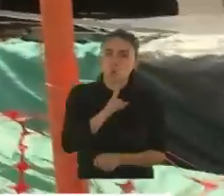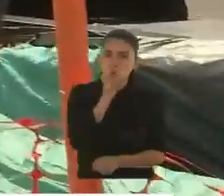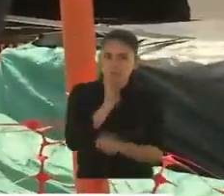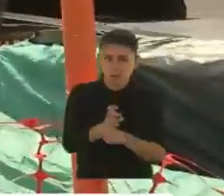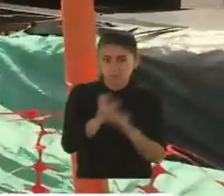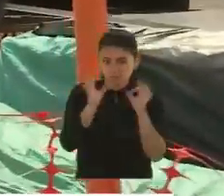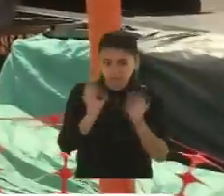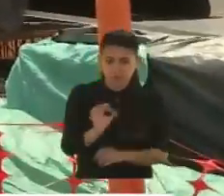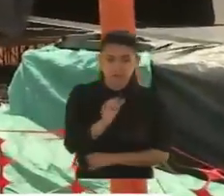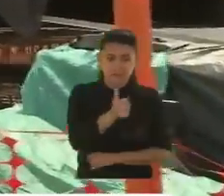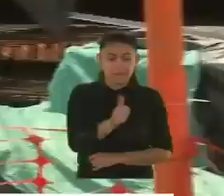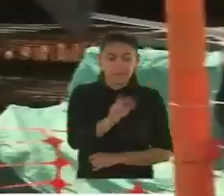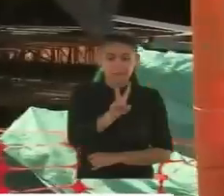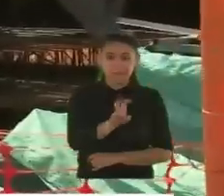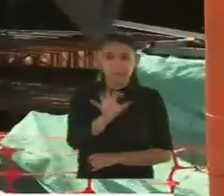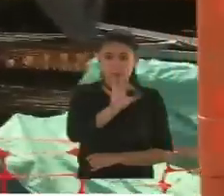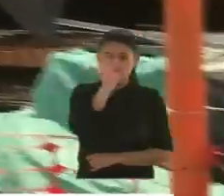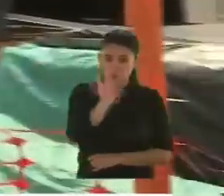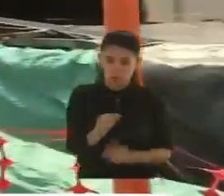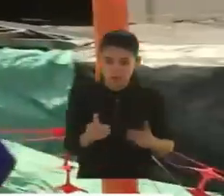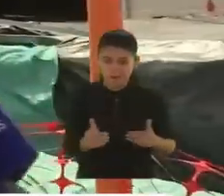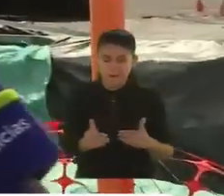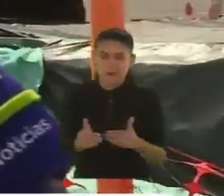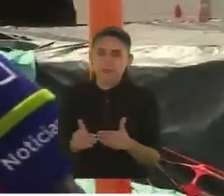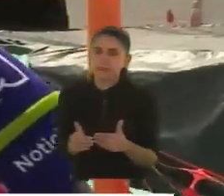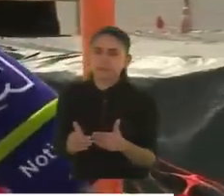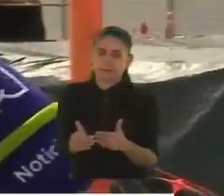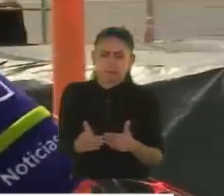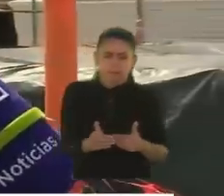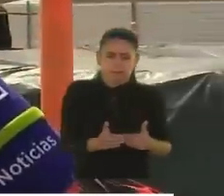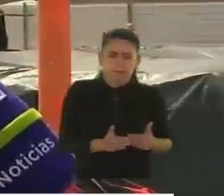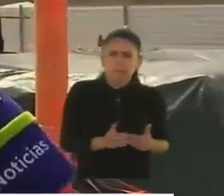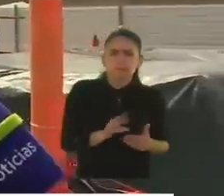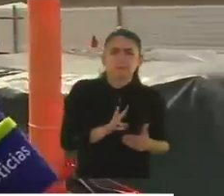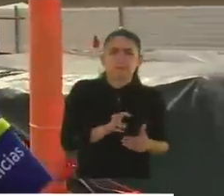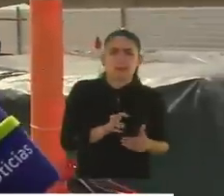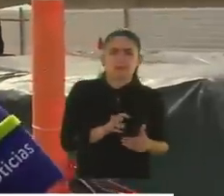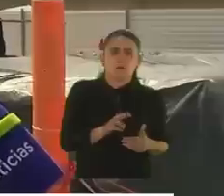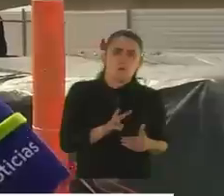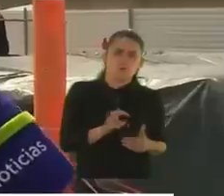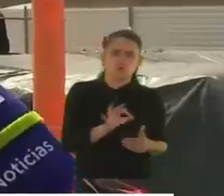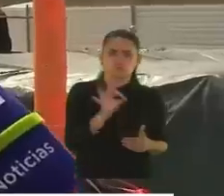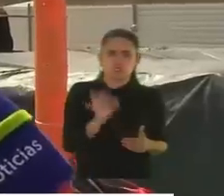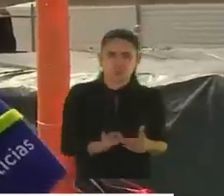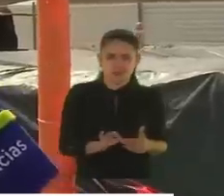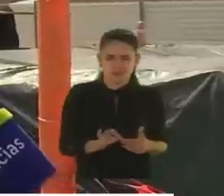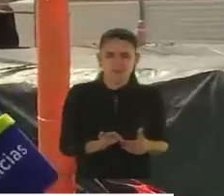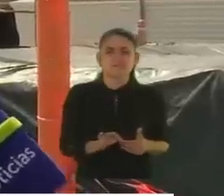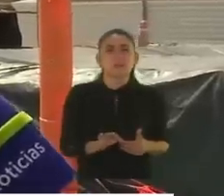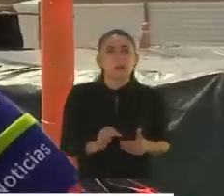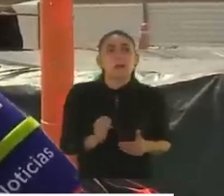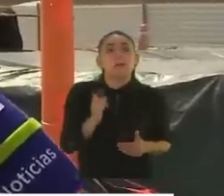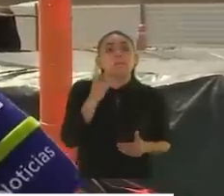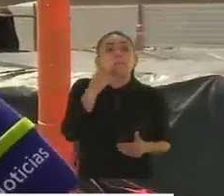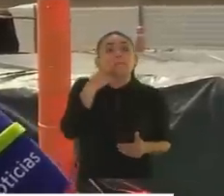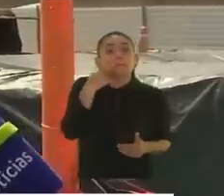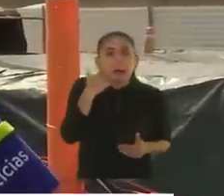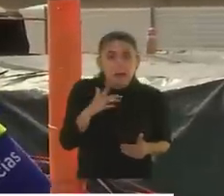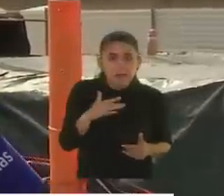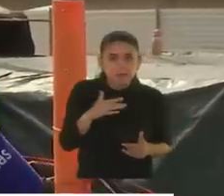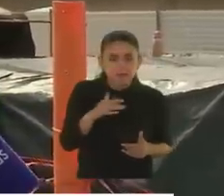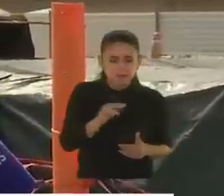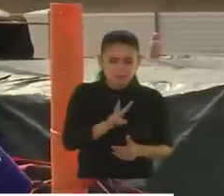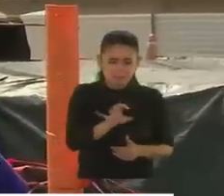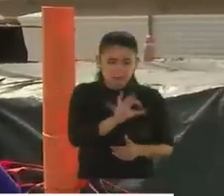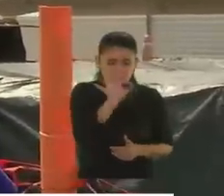en un 16-17% de avance, vamos en un 7-8%. Pareciera que el porcentaje no reflejara la cantidad